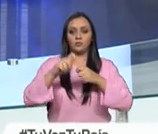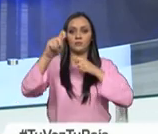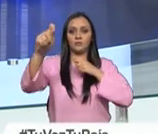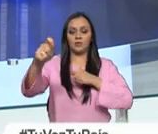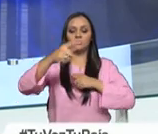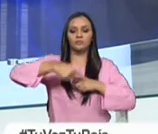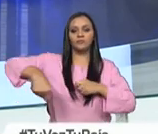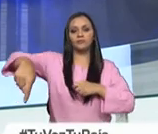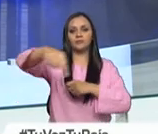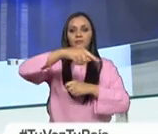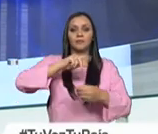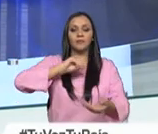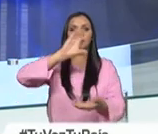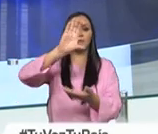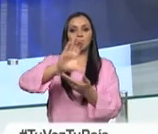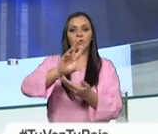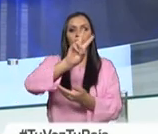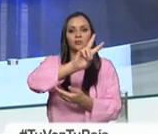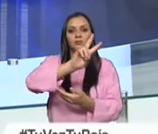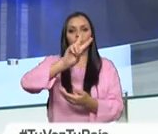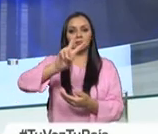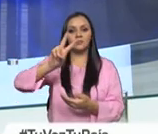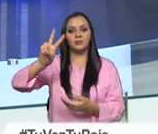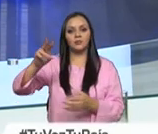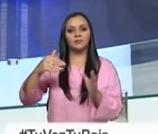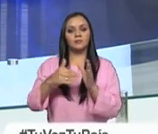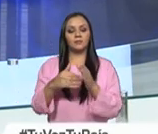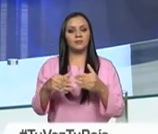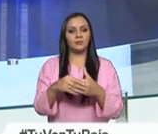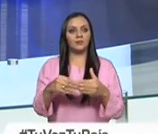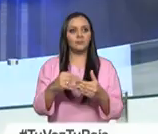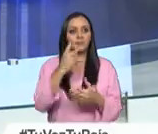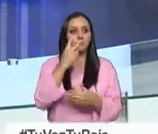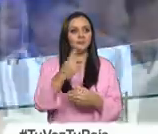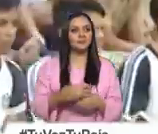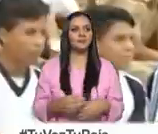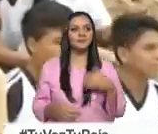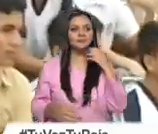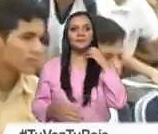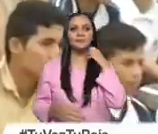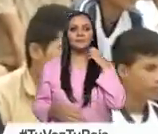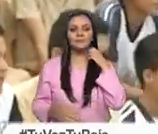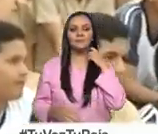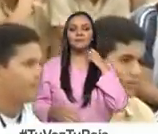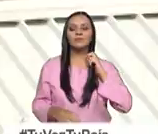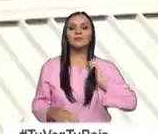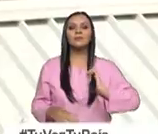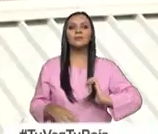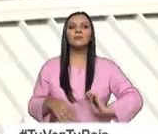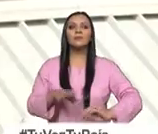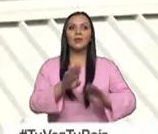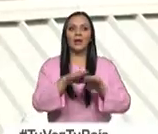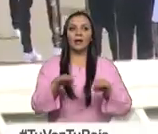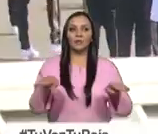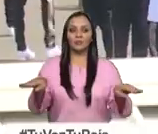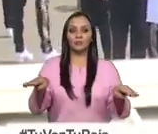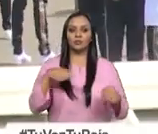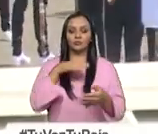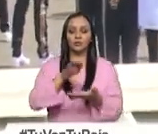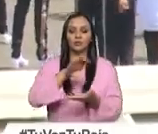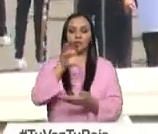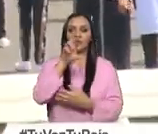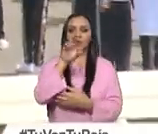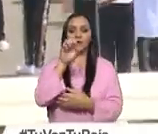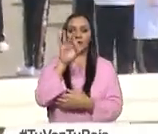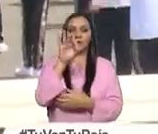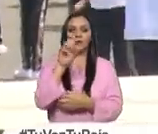longitud y su inversión es de 222 mil dólares. Veamos esta nota. Los estudiantes del Colegio Vicente Rocafuerte de